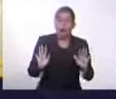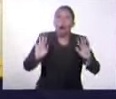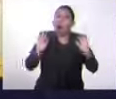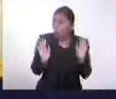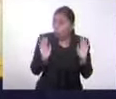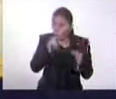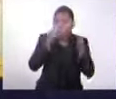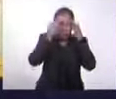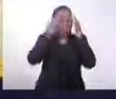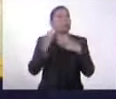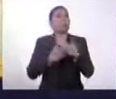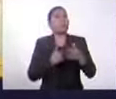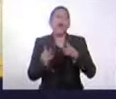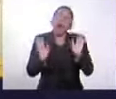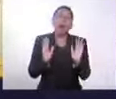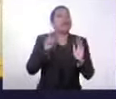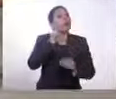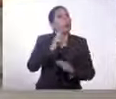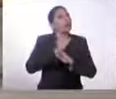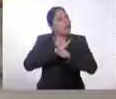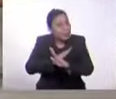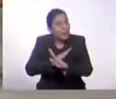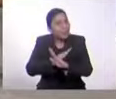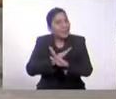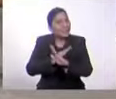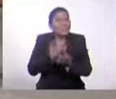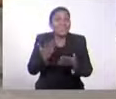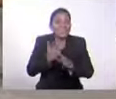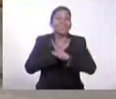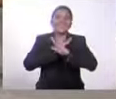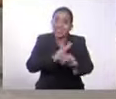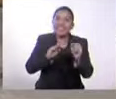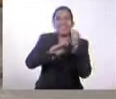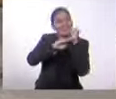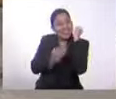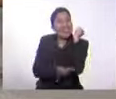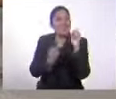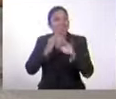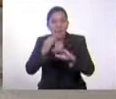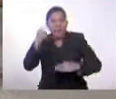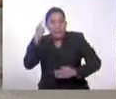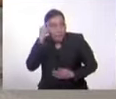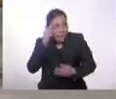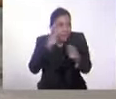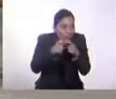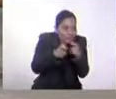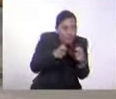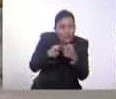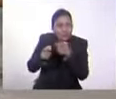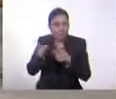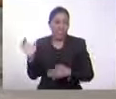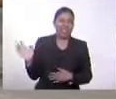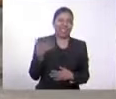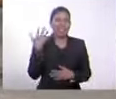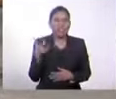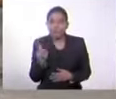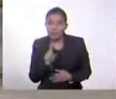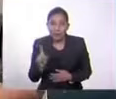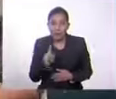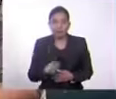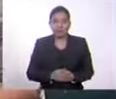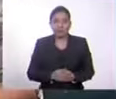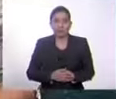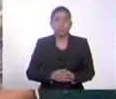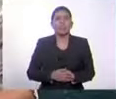las precauciones del caso, para que nosotros no lleguemos a tener este tipo de consecuencias que se puedan tener. Y en ese punto,